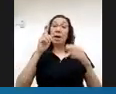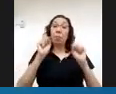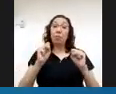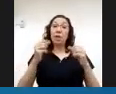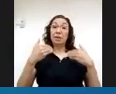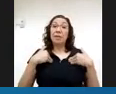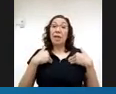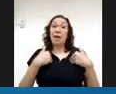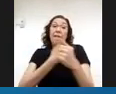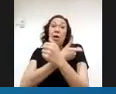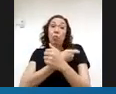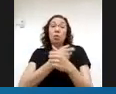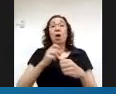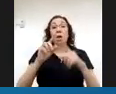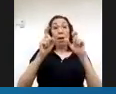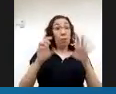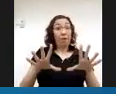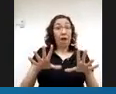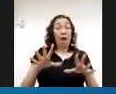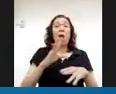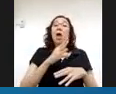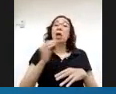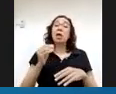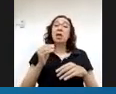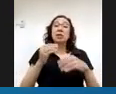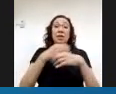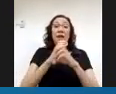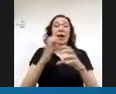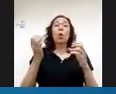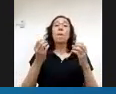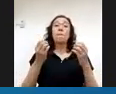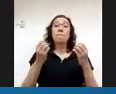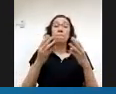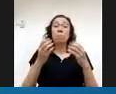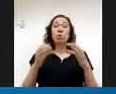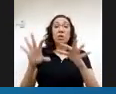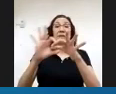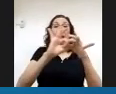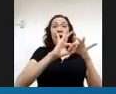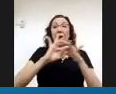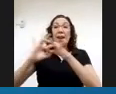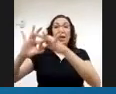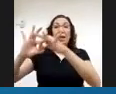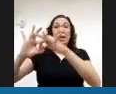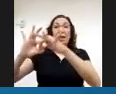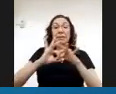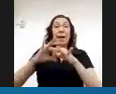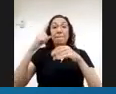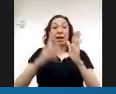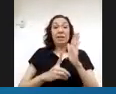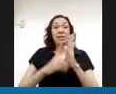estas pruebas, y se crearon una gran cantidad de alianzas para el desarrollo de esas